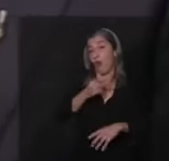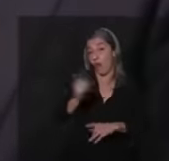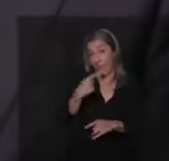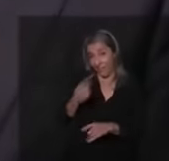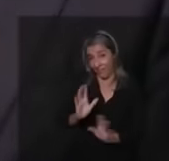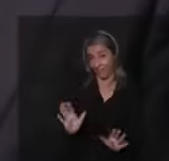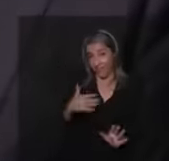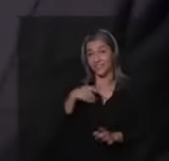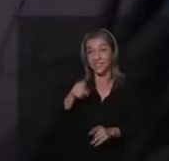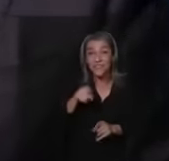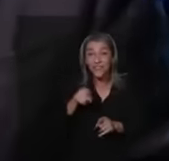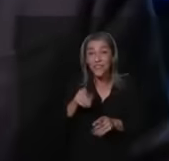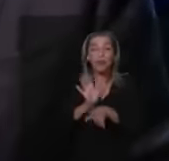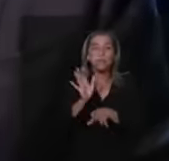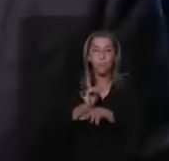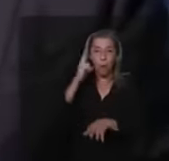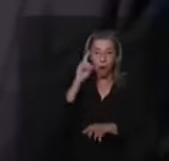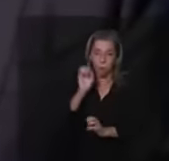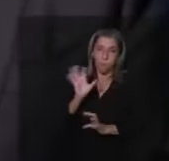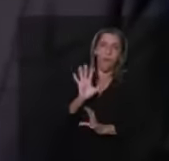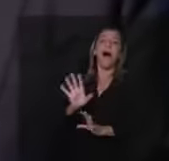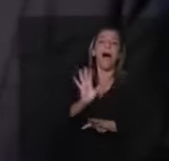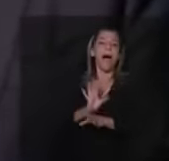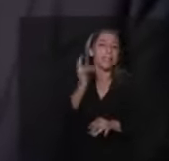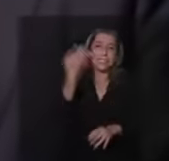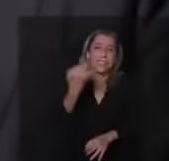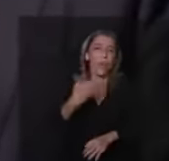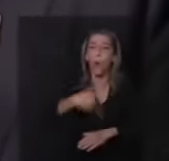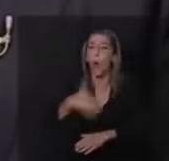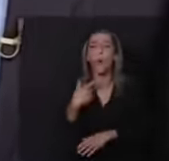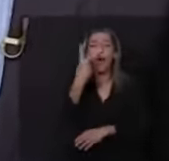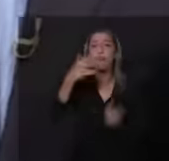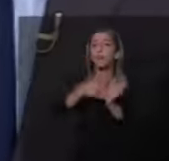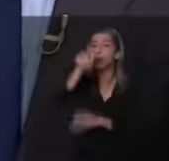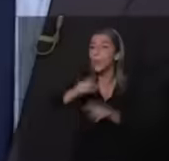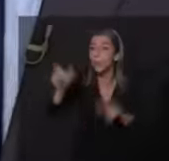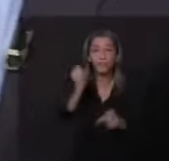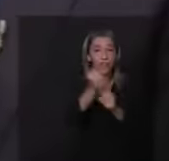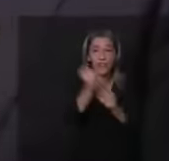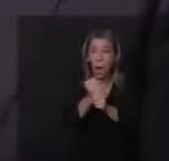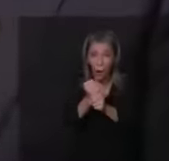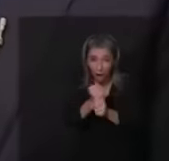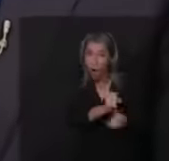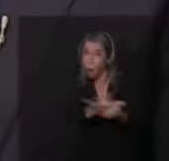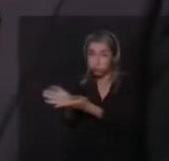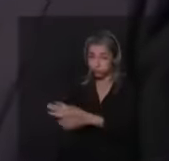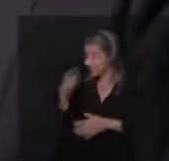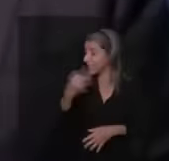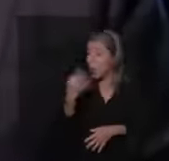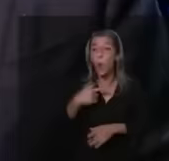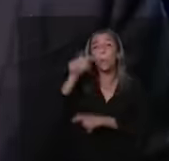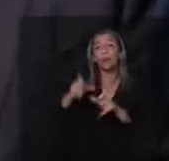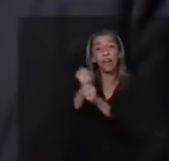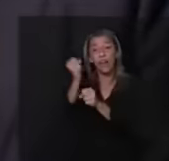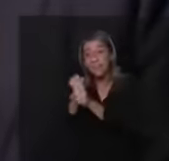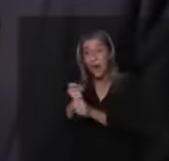que por prejuicio ideológico vas a dejar a 2 millones de argentinos sin trabajo. No, eso es falso. Hay que explicarle a los trabajadores de la carne, hay que explicarle a